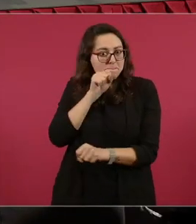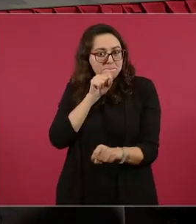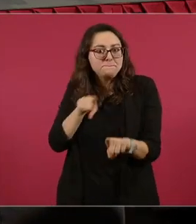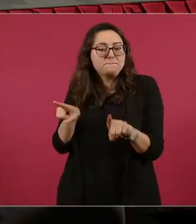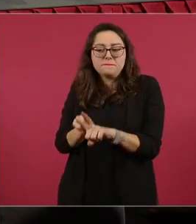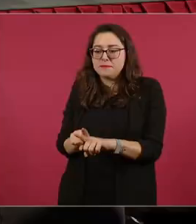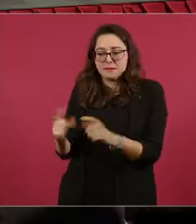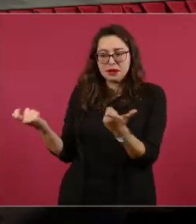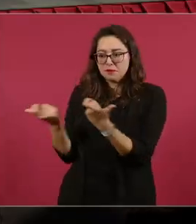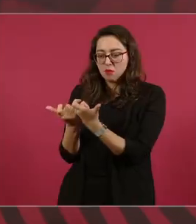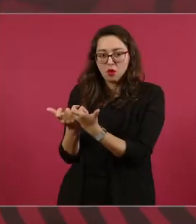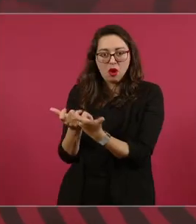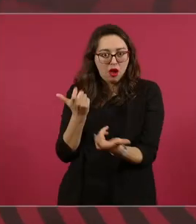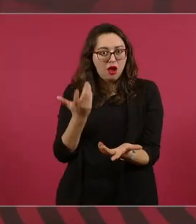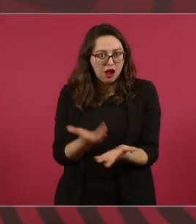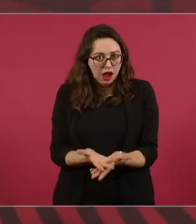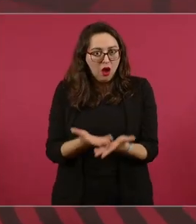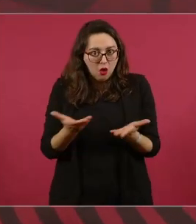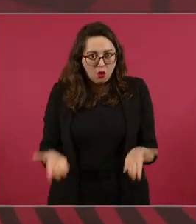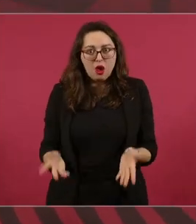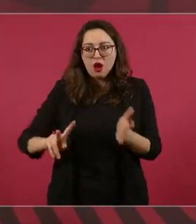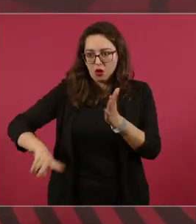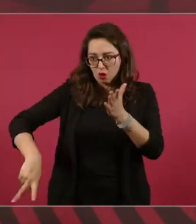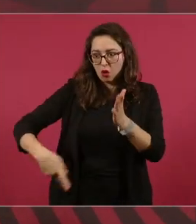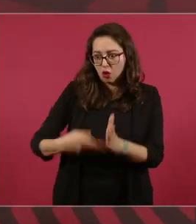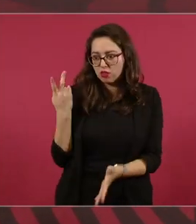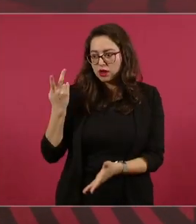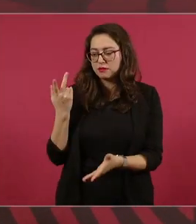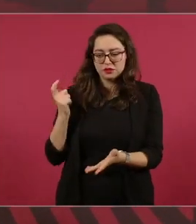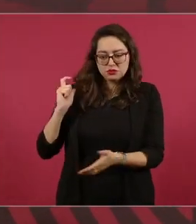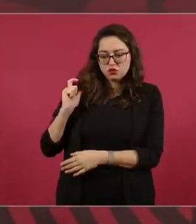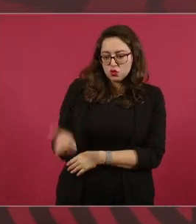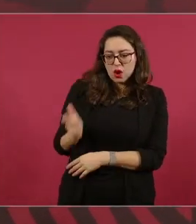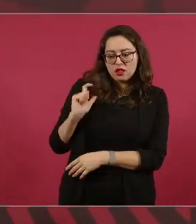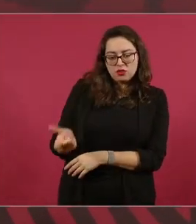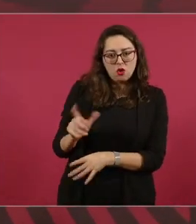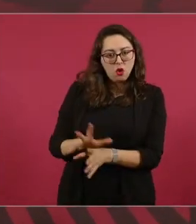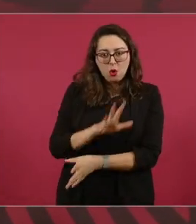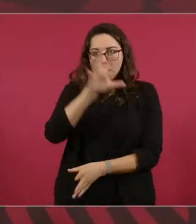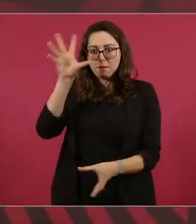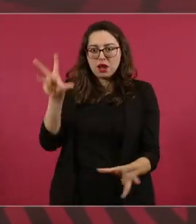al jubilarse, reciba completo su sueldo.